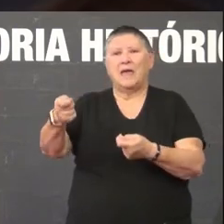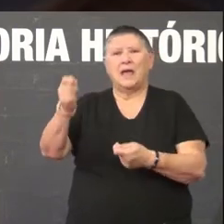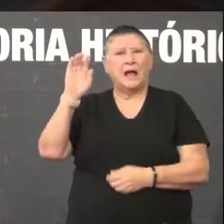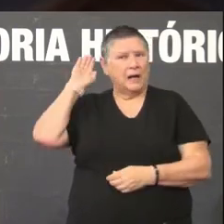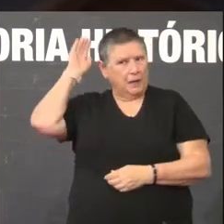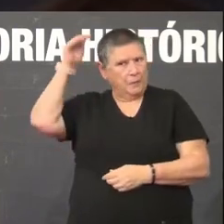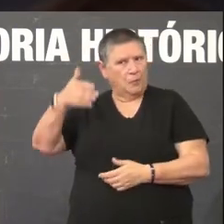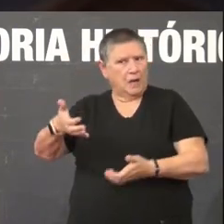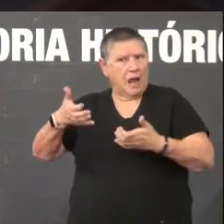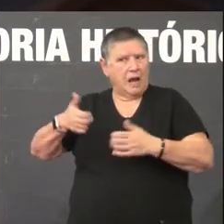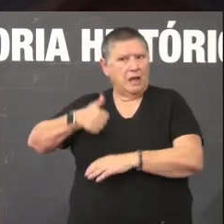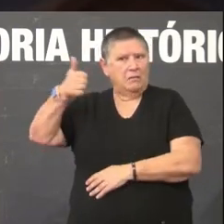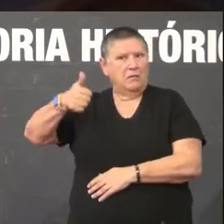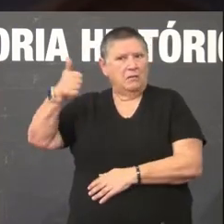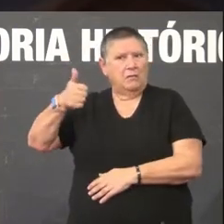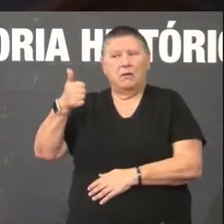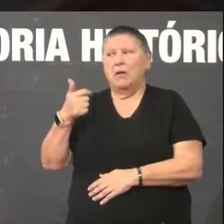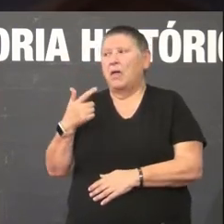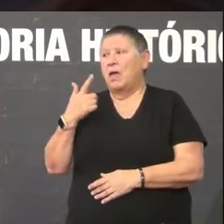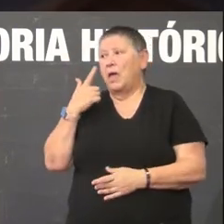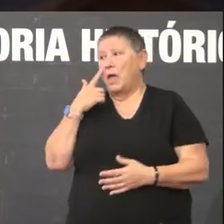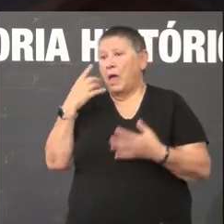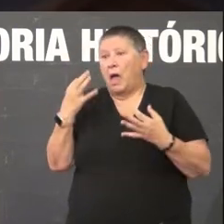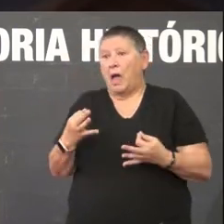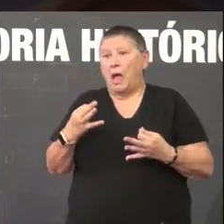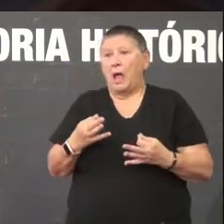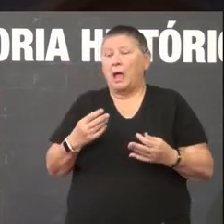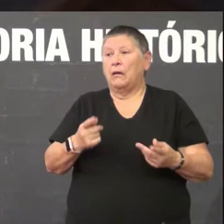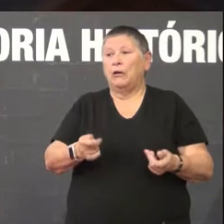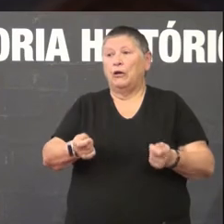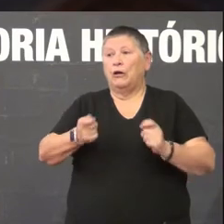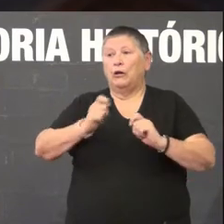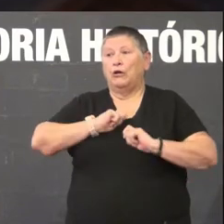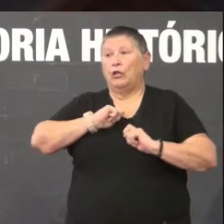entanto, aquí nunca nos deron a posibilidade